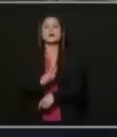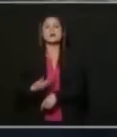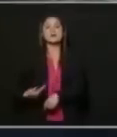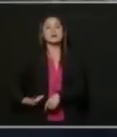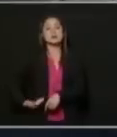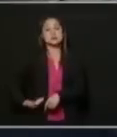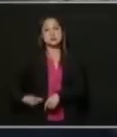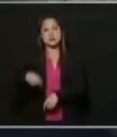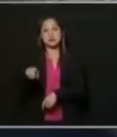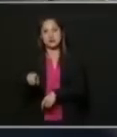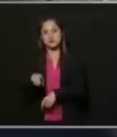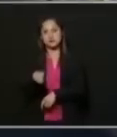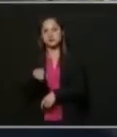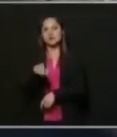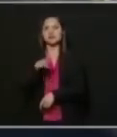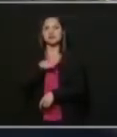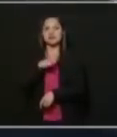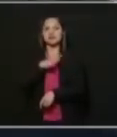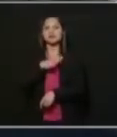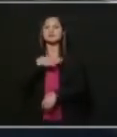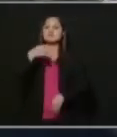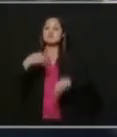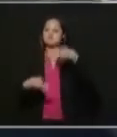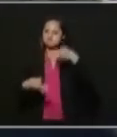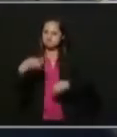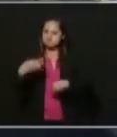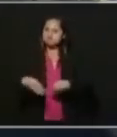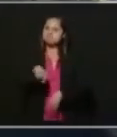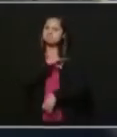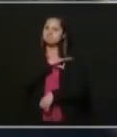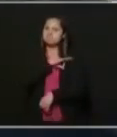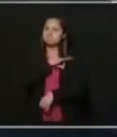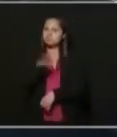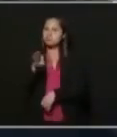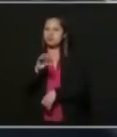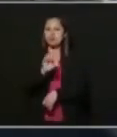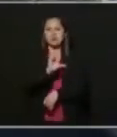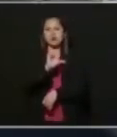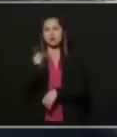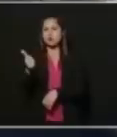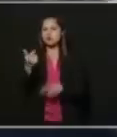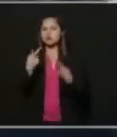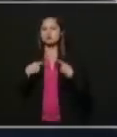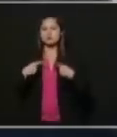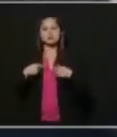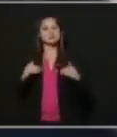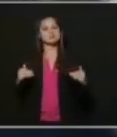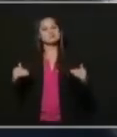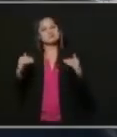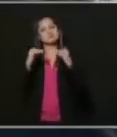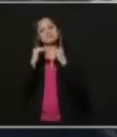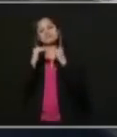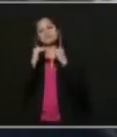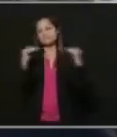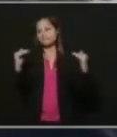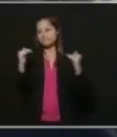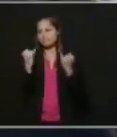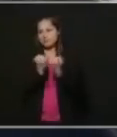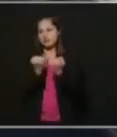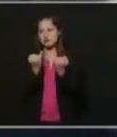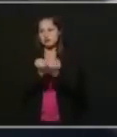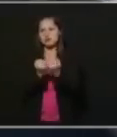por cualquier delito que cometa, igual que a cualquier ciudadano. Se acaban ya